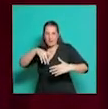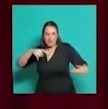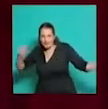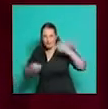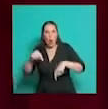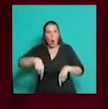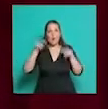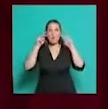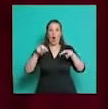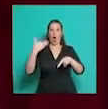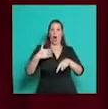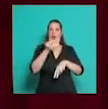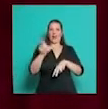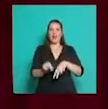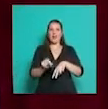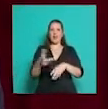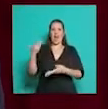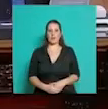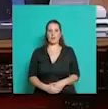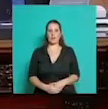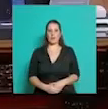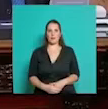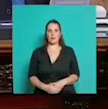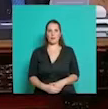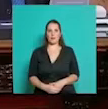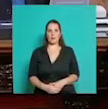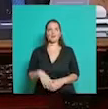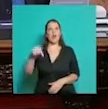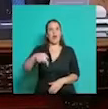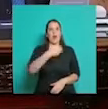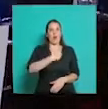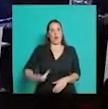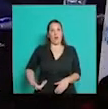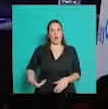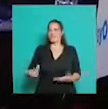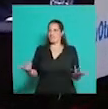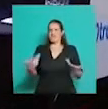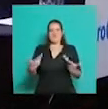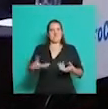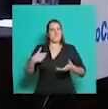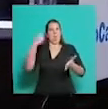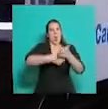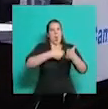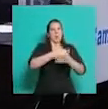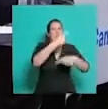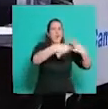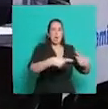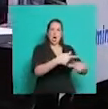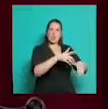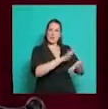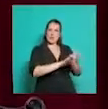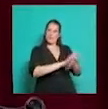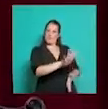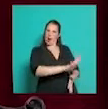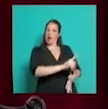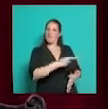no quieran a crecer porque tienen miedo de tener más empleados o que tengan miedo de que un juicio laboral